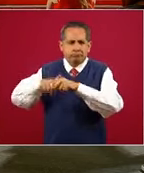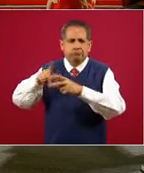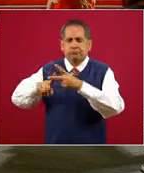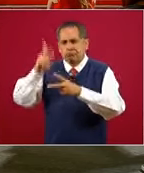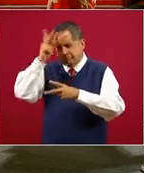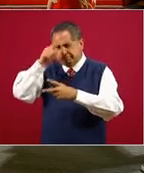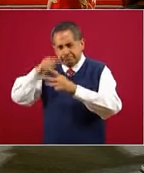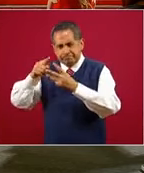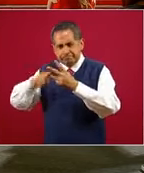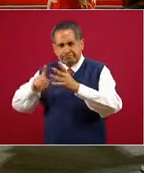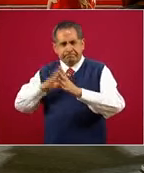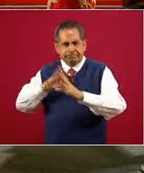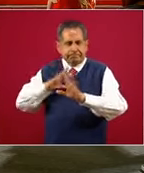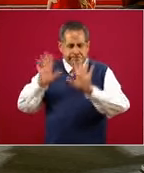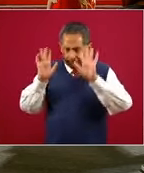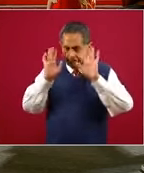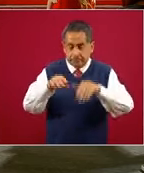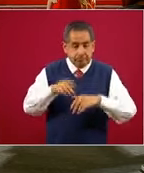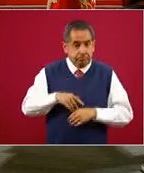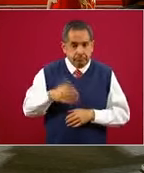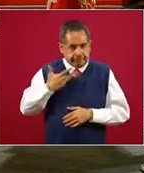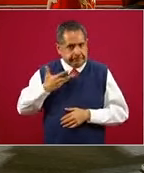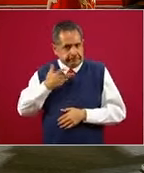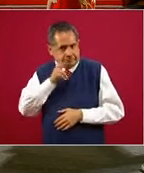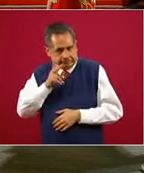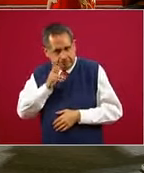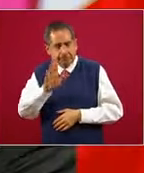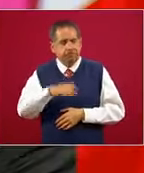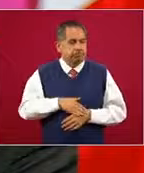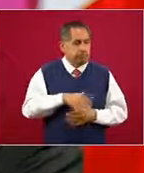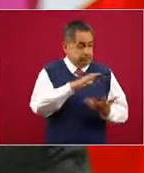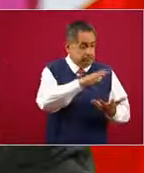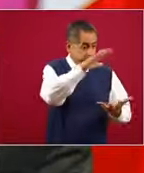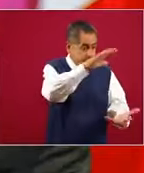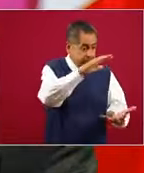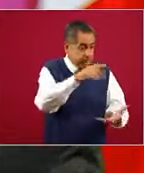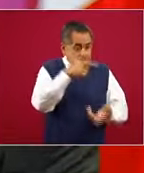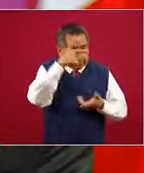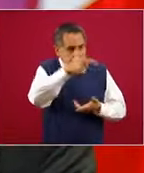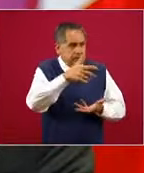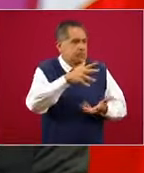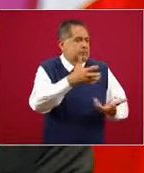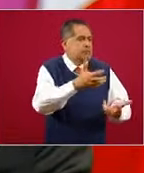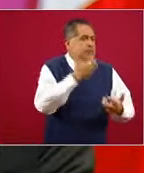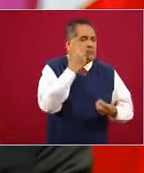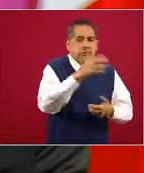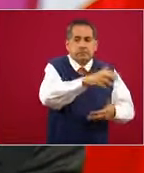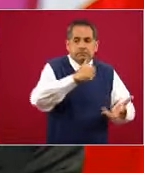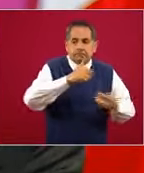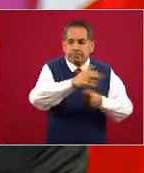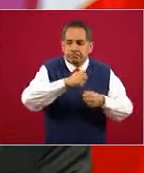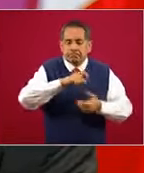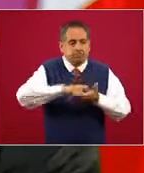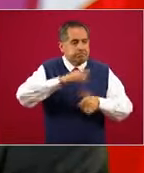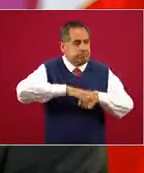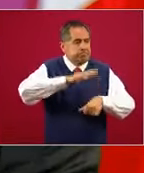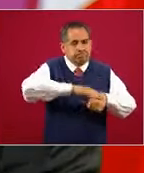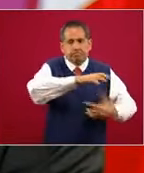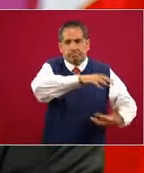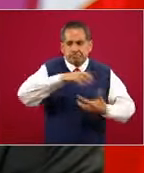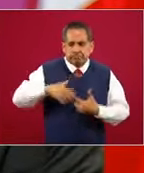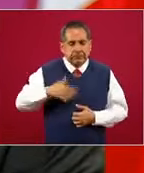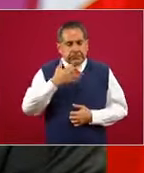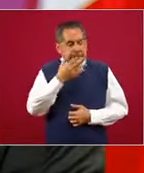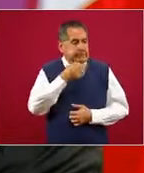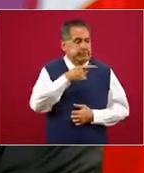la psicología industrial, etcétera. Y los tamaños grandes inducen la avidez de que las personas quieren más porque se